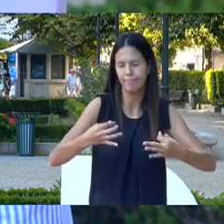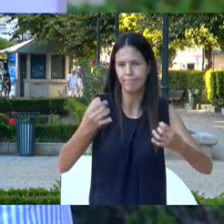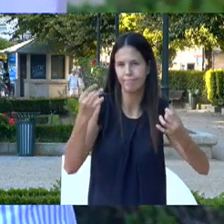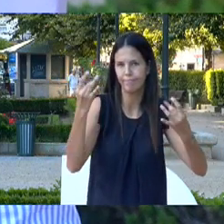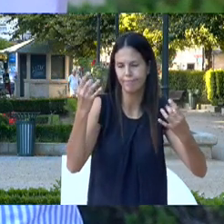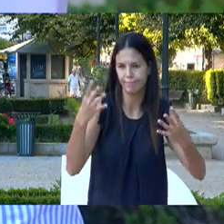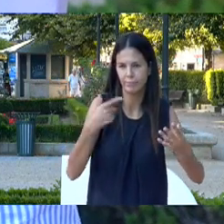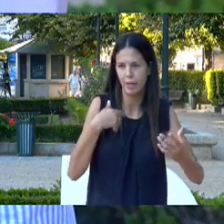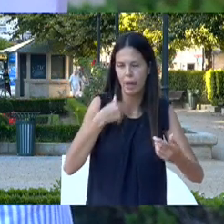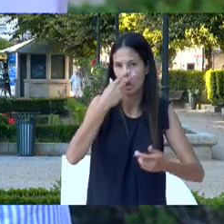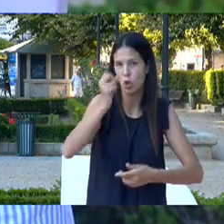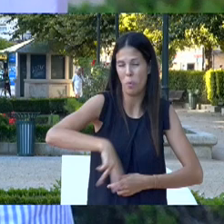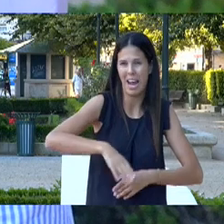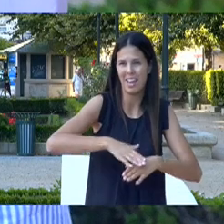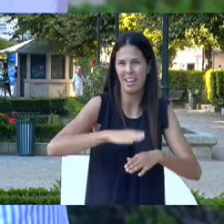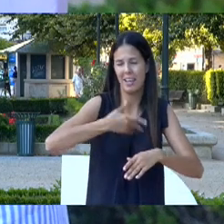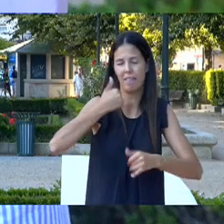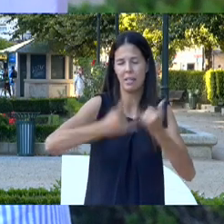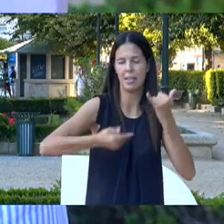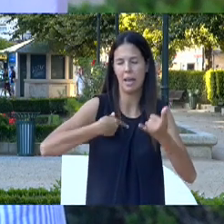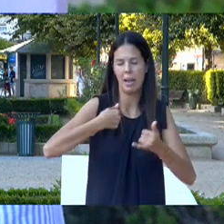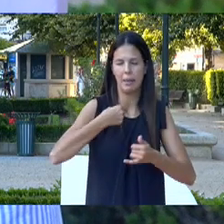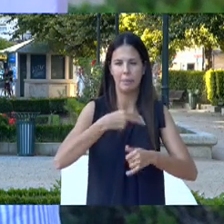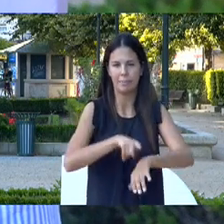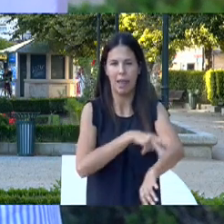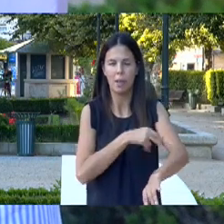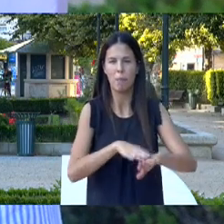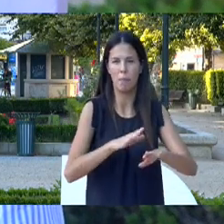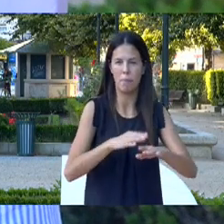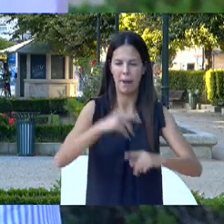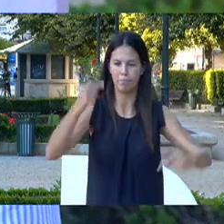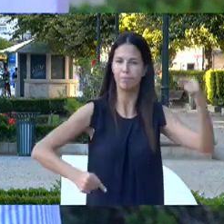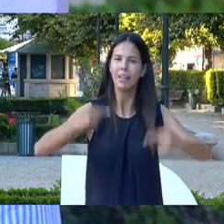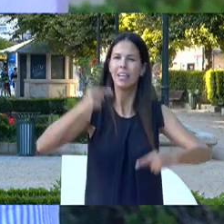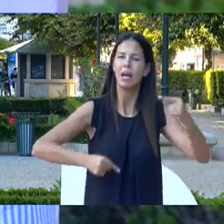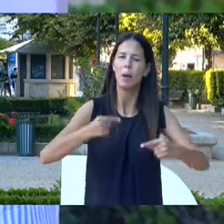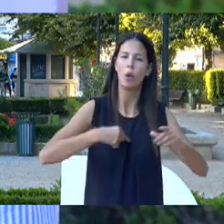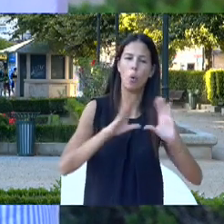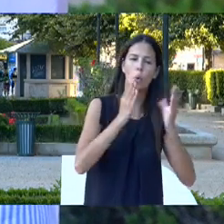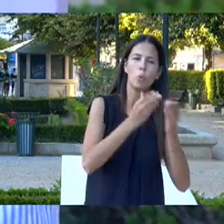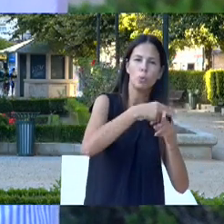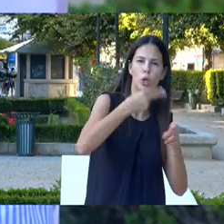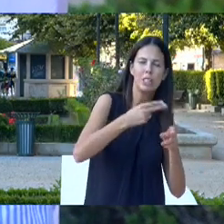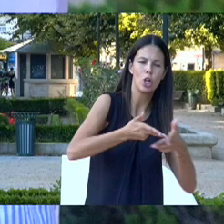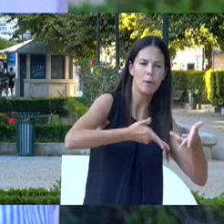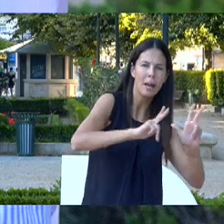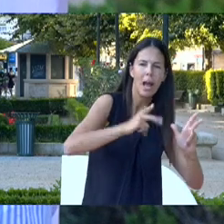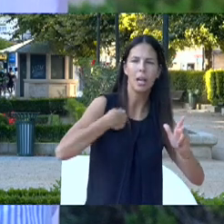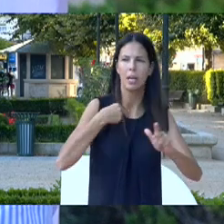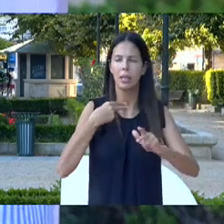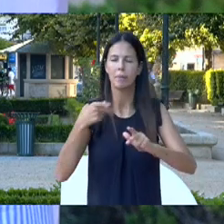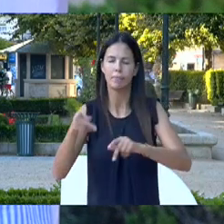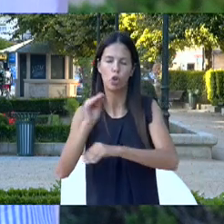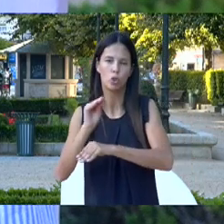caciquil para dar pé a alternancia entre dous partidos políticos, o liberal e o conservador, que se alternaban no